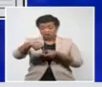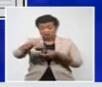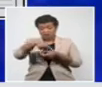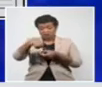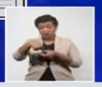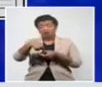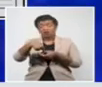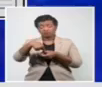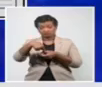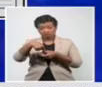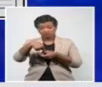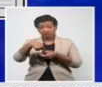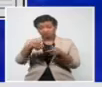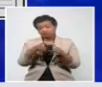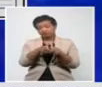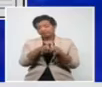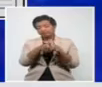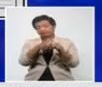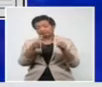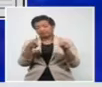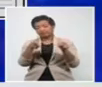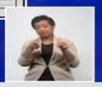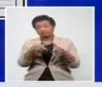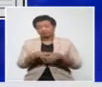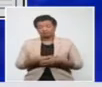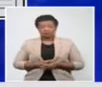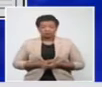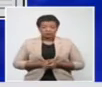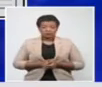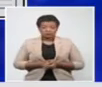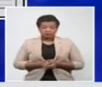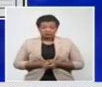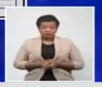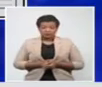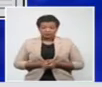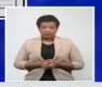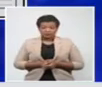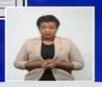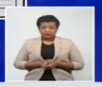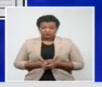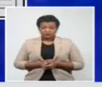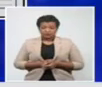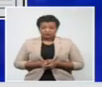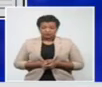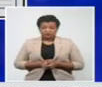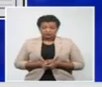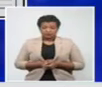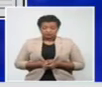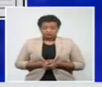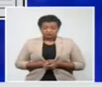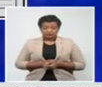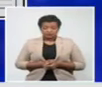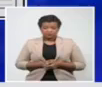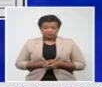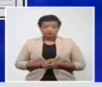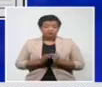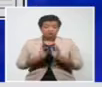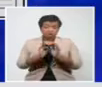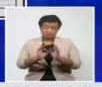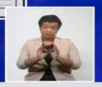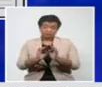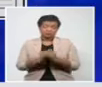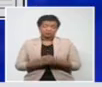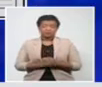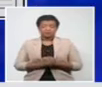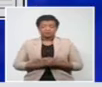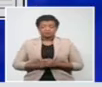Juventud, en la tendencia al incremento que ha venido marcando el comportamiento en los